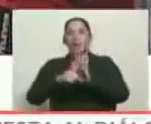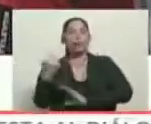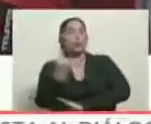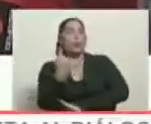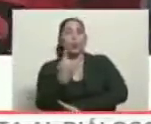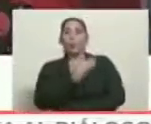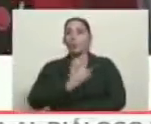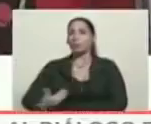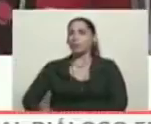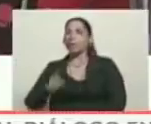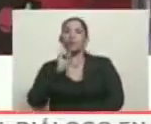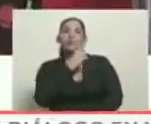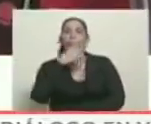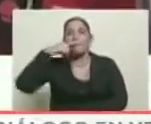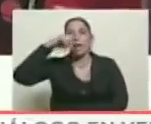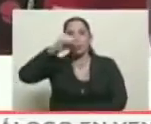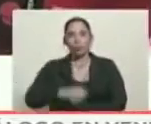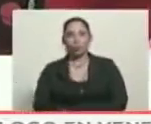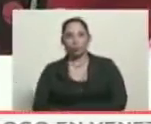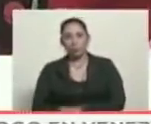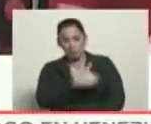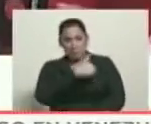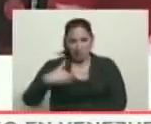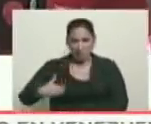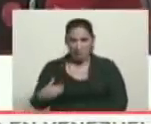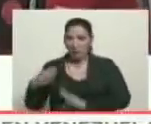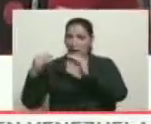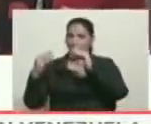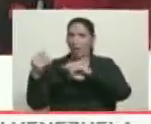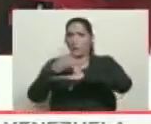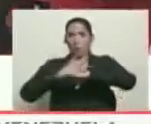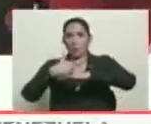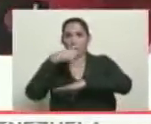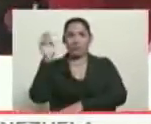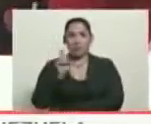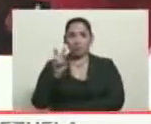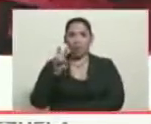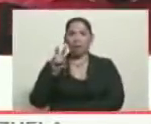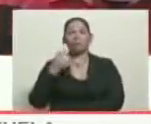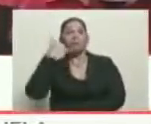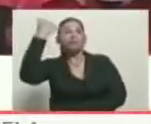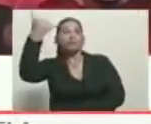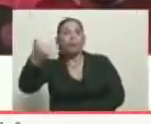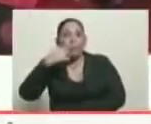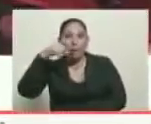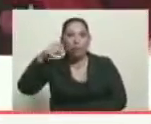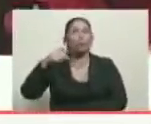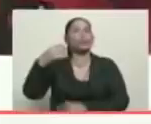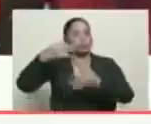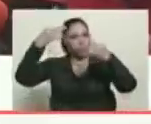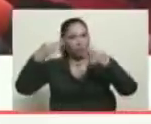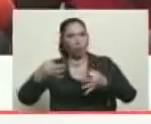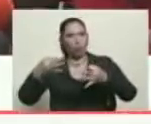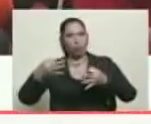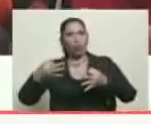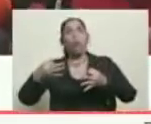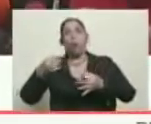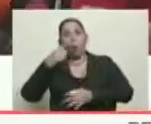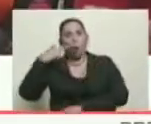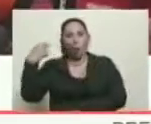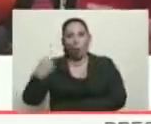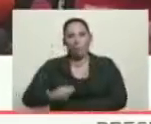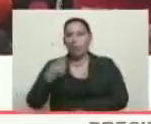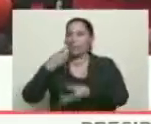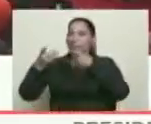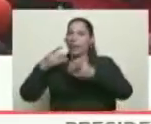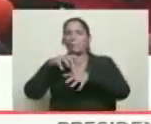presidente se llama Nicolás Maduro Moros. Si quieren hablar con un gobierno en Venezuela, llamen a Nicolás Maduro. Yo estoy seguro, Nicolás Maduro es un hombre de diálogo, lo ha